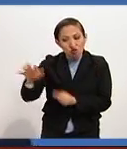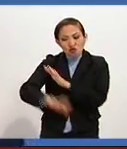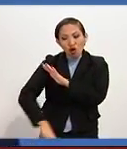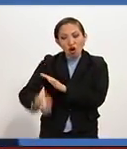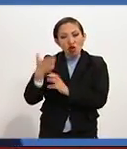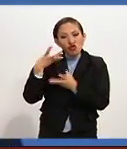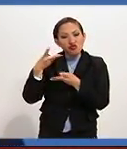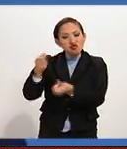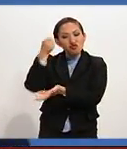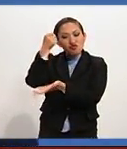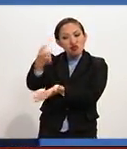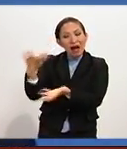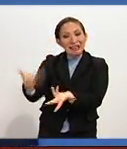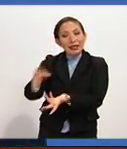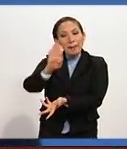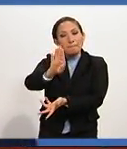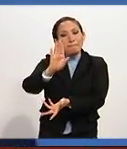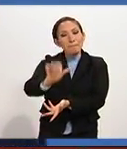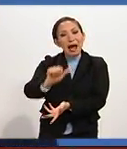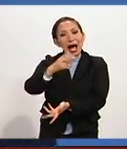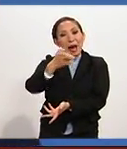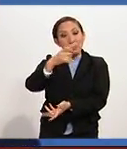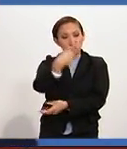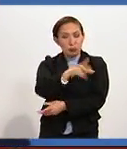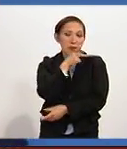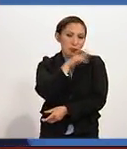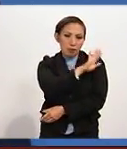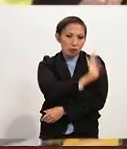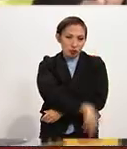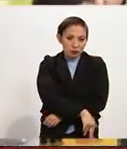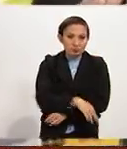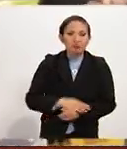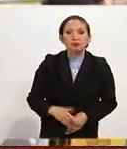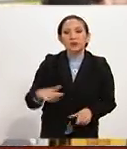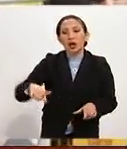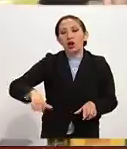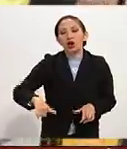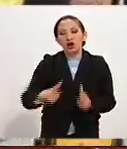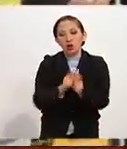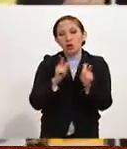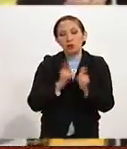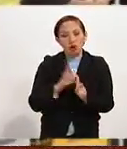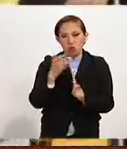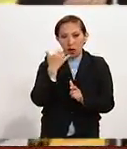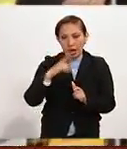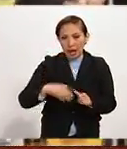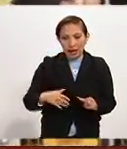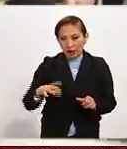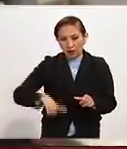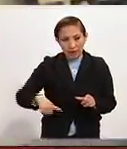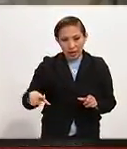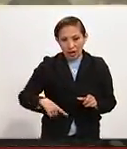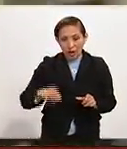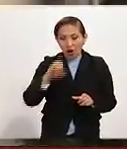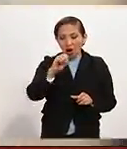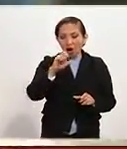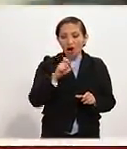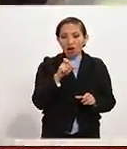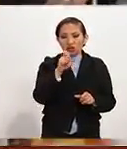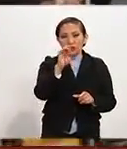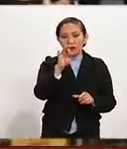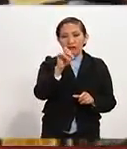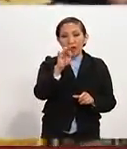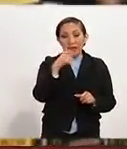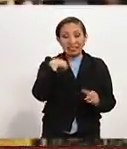de inversiones creado en las Bahamas por su padre, hoy fallecido. El grupo no gubernamental Oxfam publicó el lunes una carta